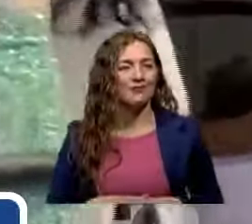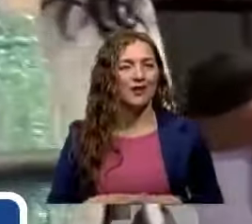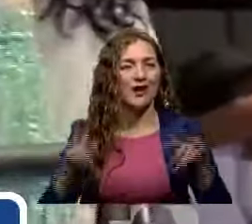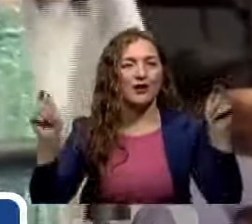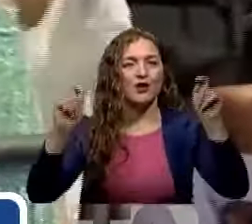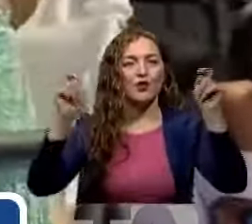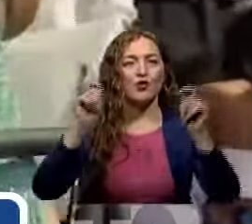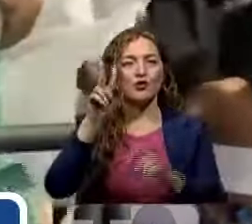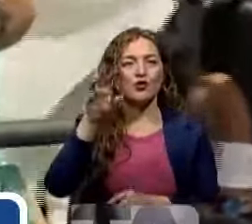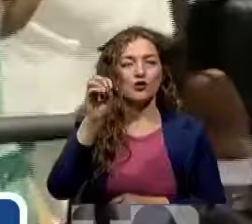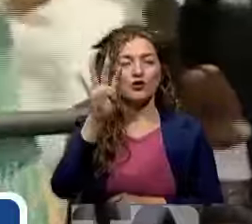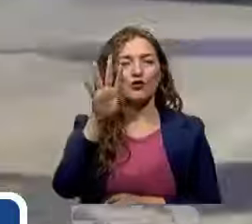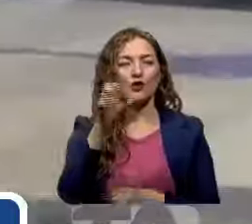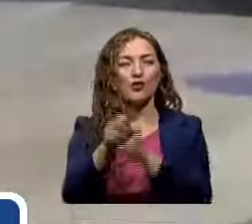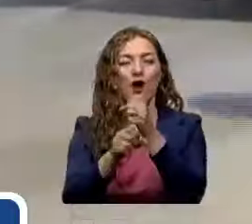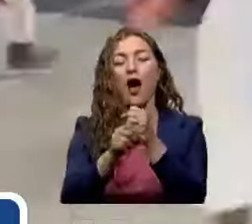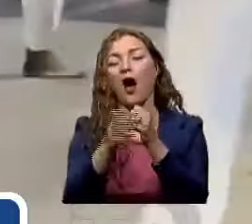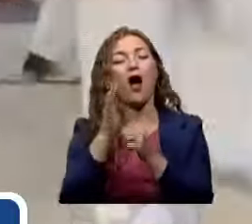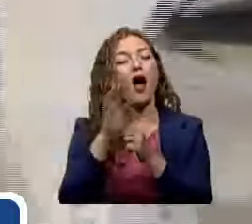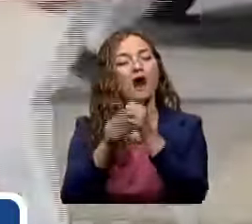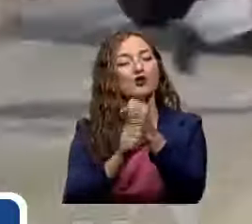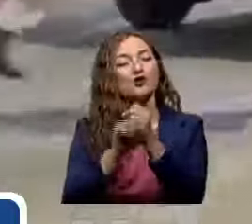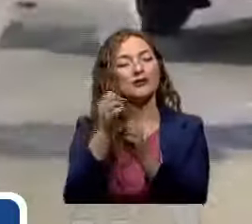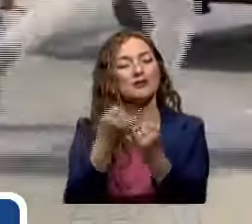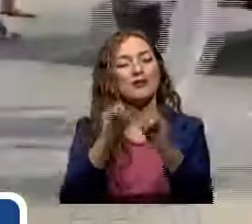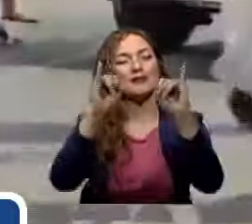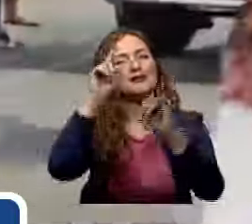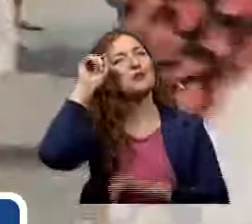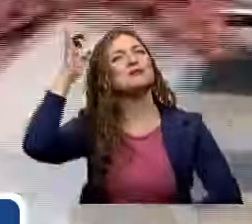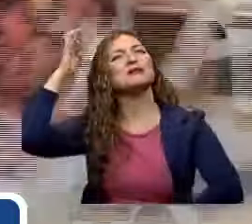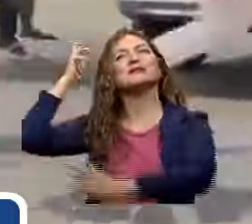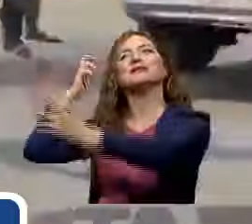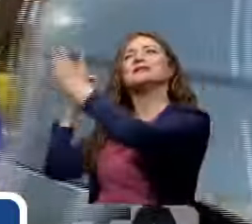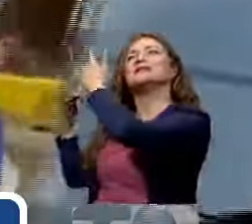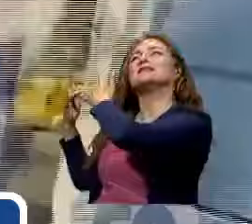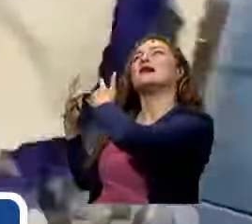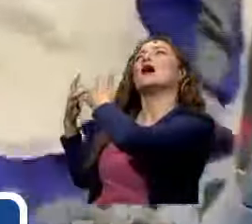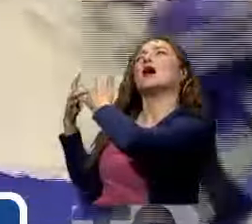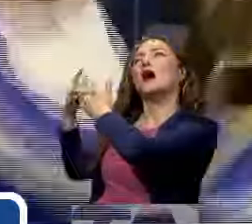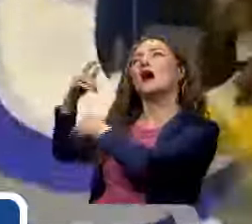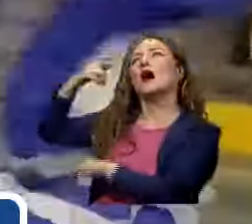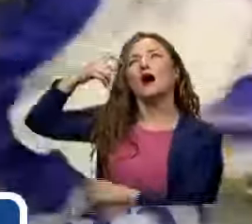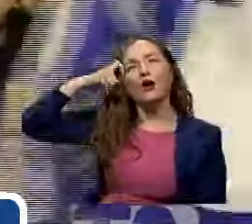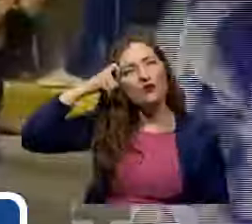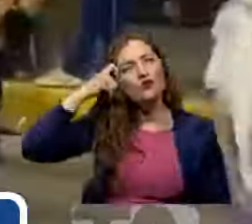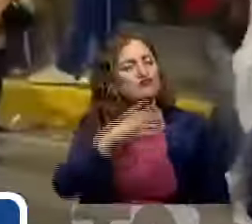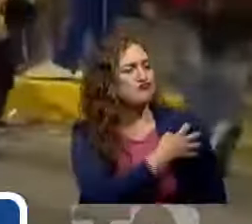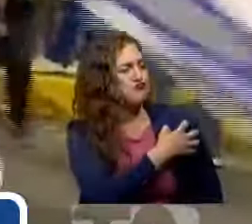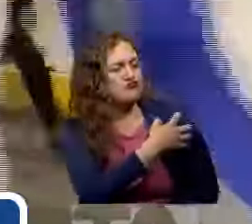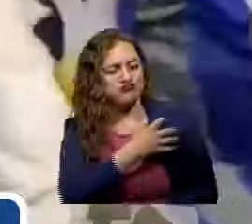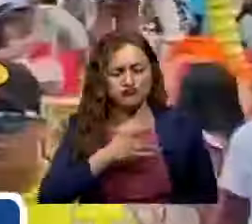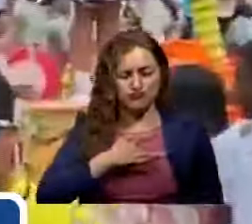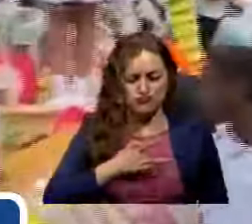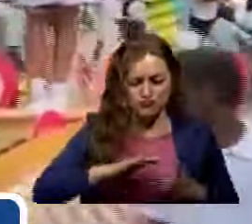de los 204 años de independencia no solo recordó el pasado histórico de la provincia, sino que también fortaleció el sentido